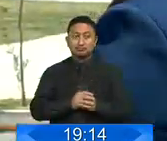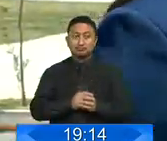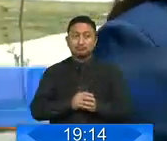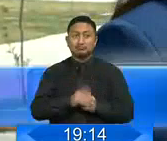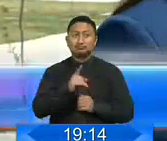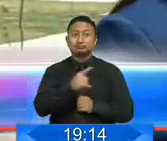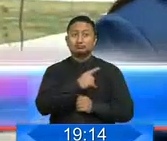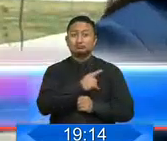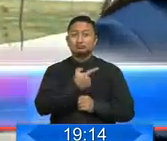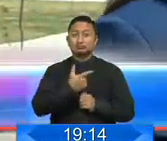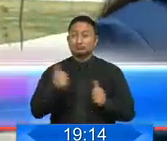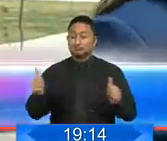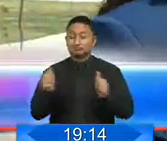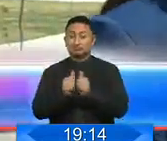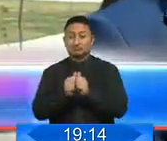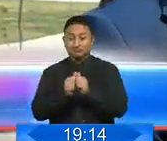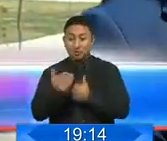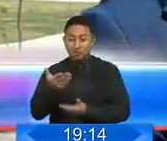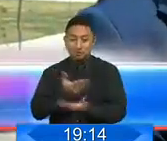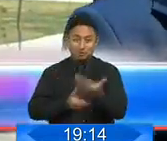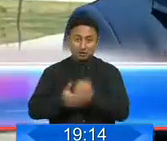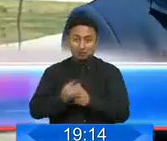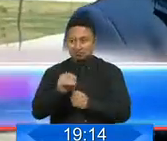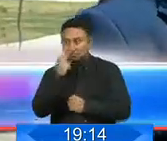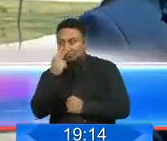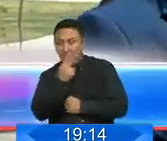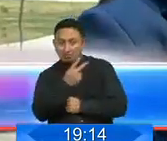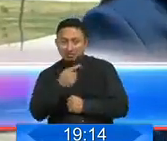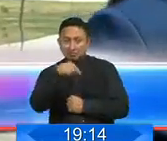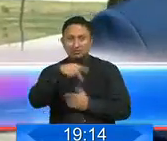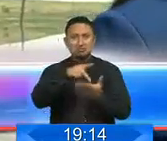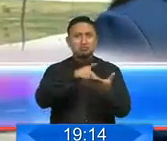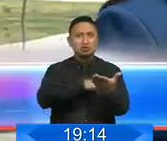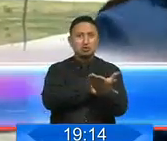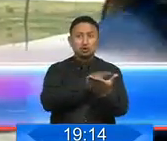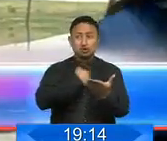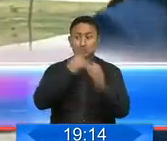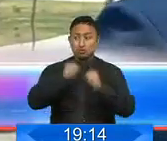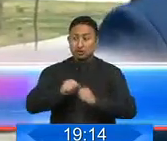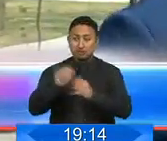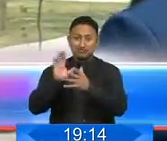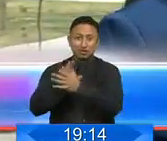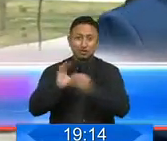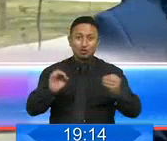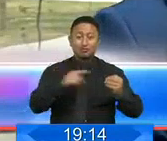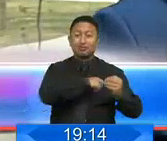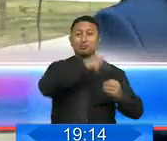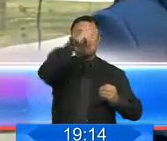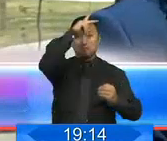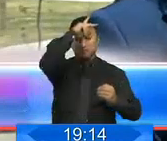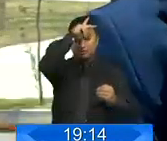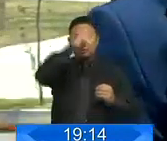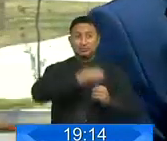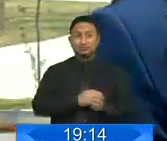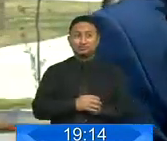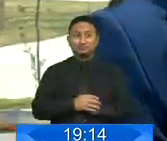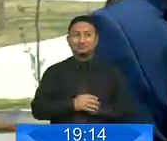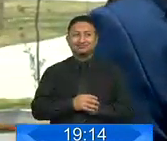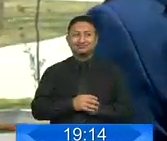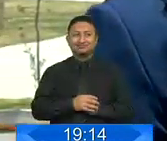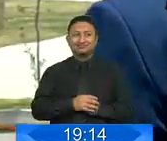estamos compartiendo y viendo qué programas podemos replicar en estos lugares